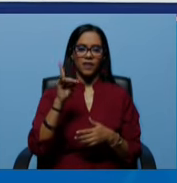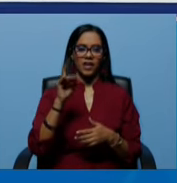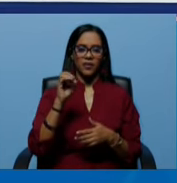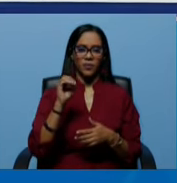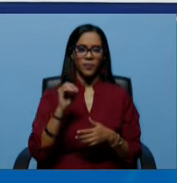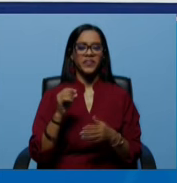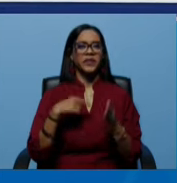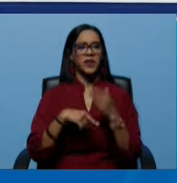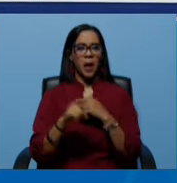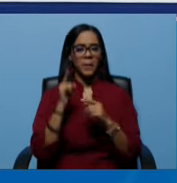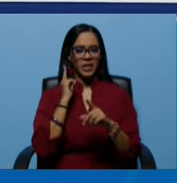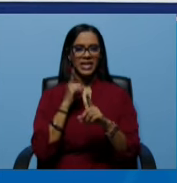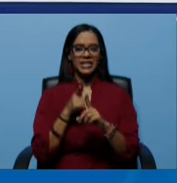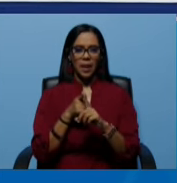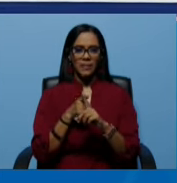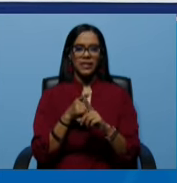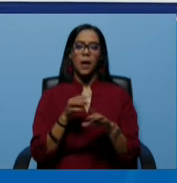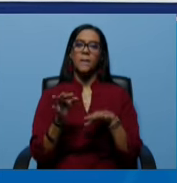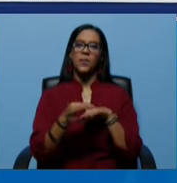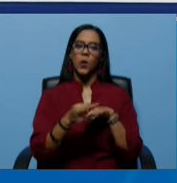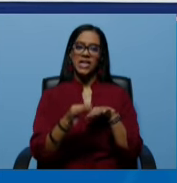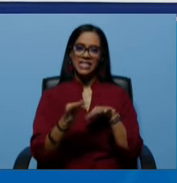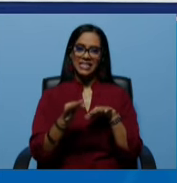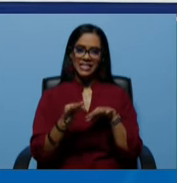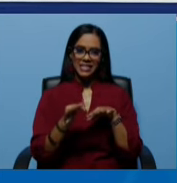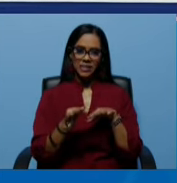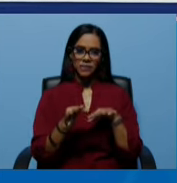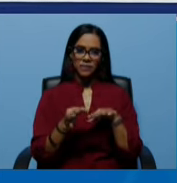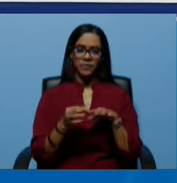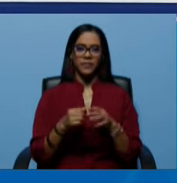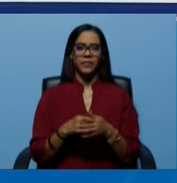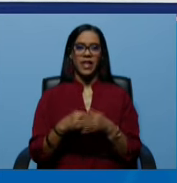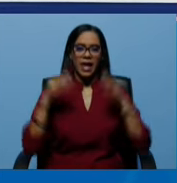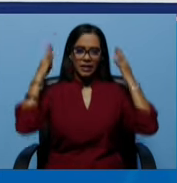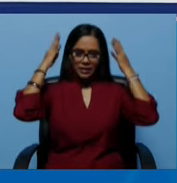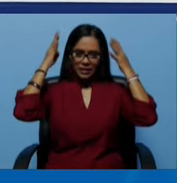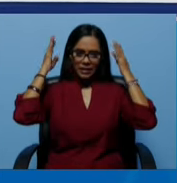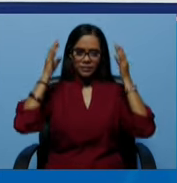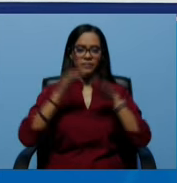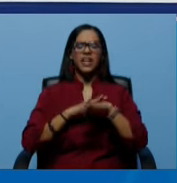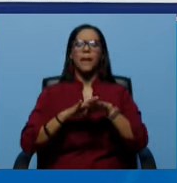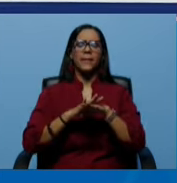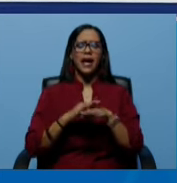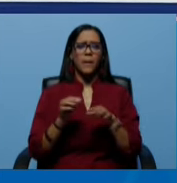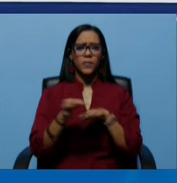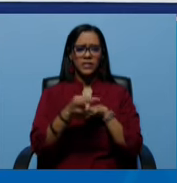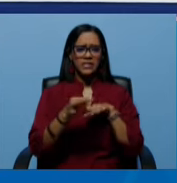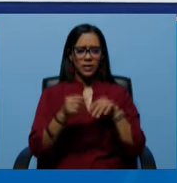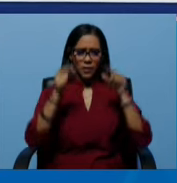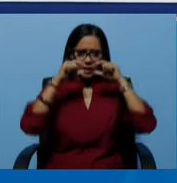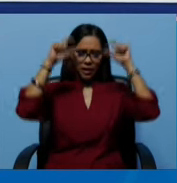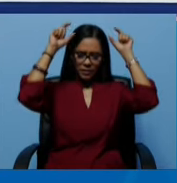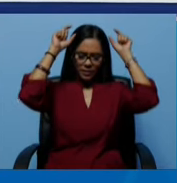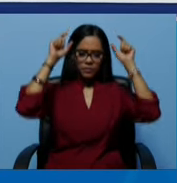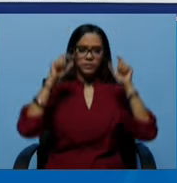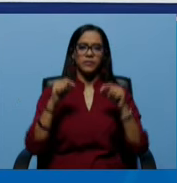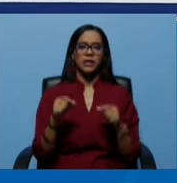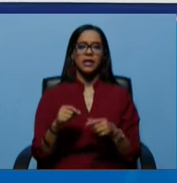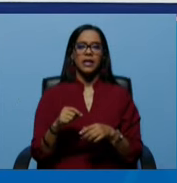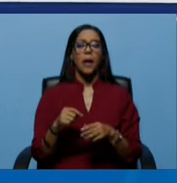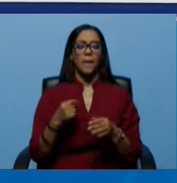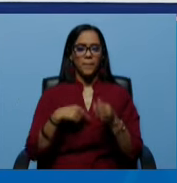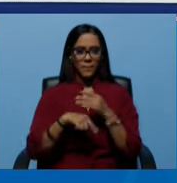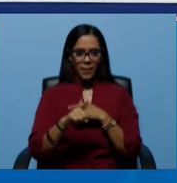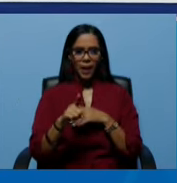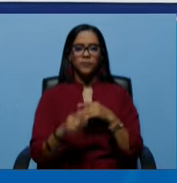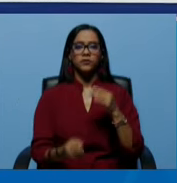vamos directamente. Municipio Andrés Bello, en la calle Malabar. Vamos a proceder a